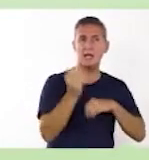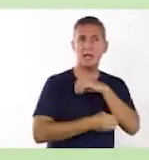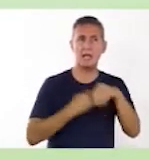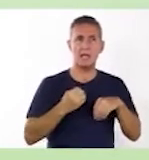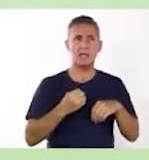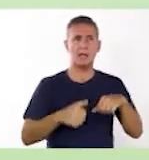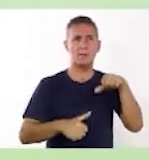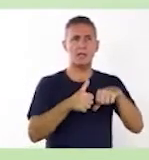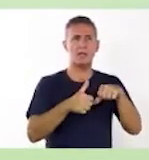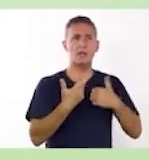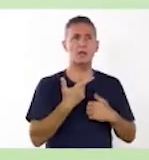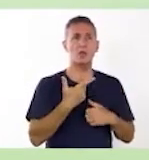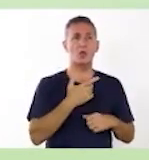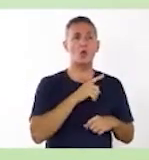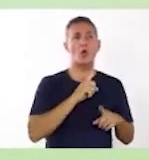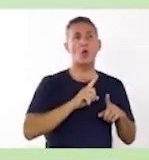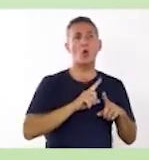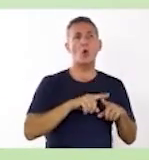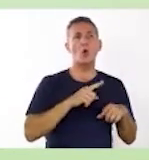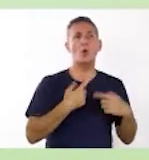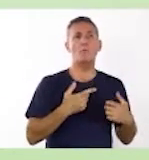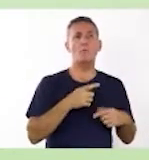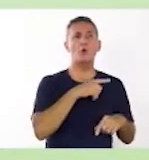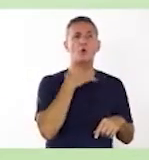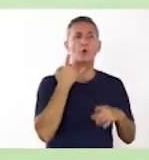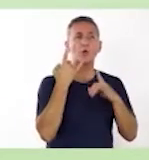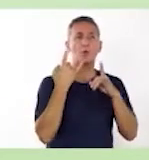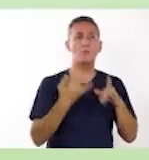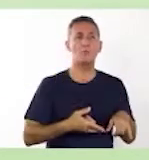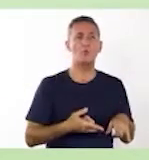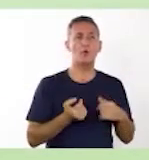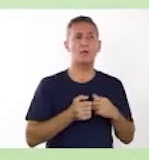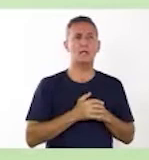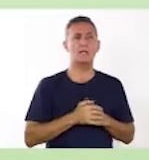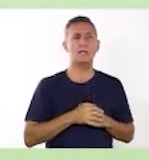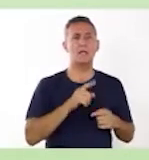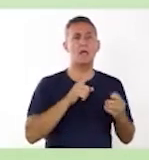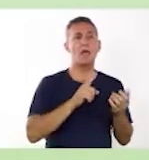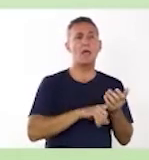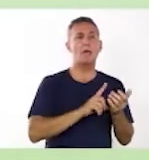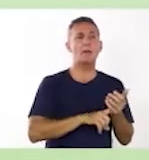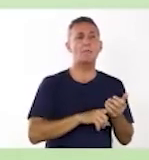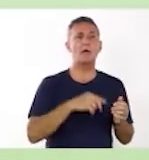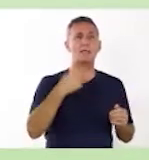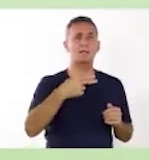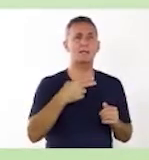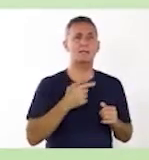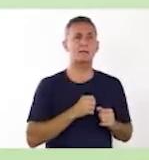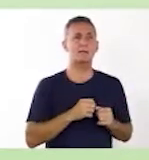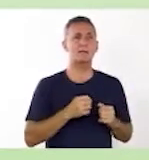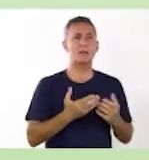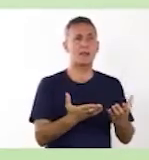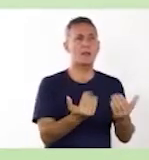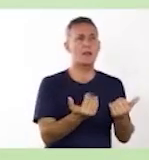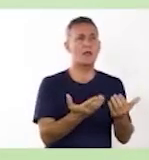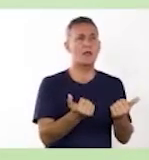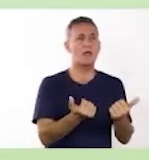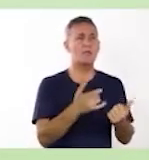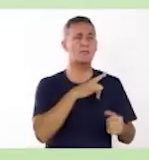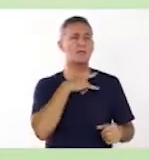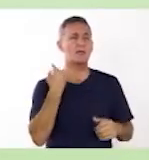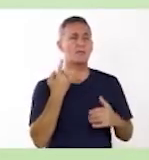cambia su actitud. A la muerte de Héctor, Príamo El padre de Héctor le pide